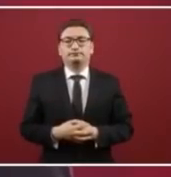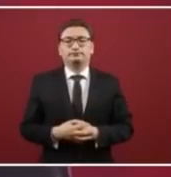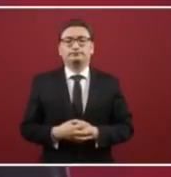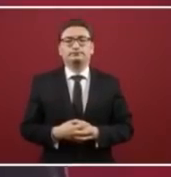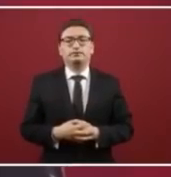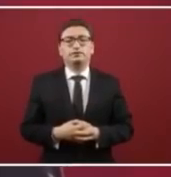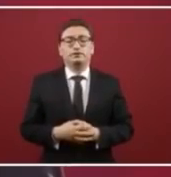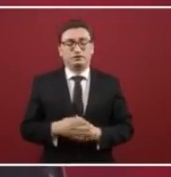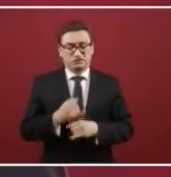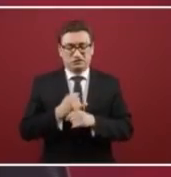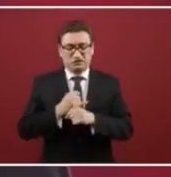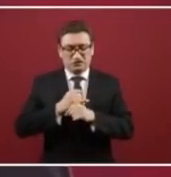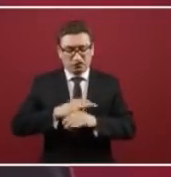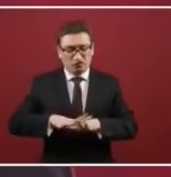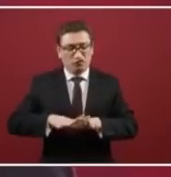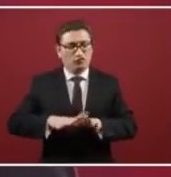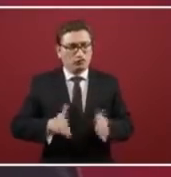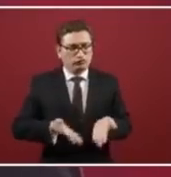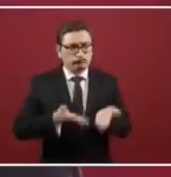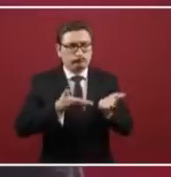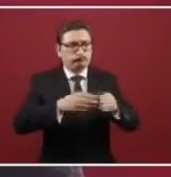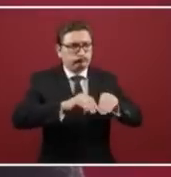transmitir información